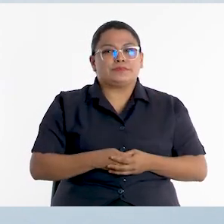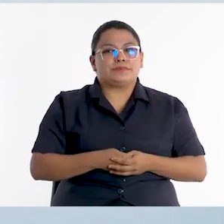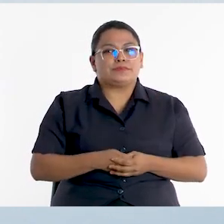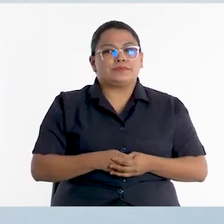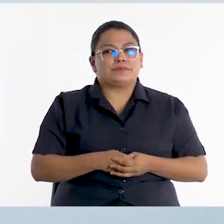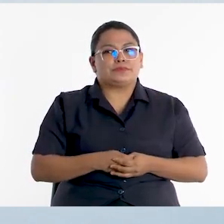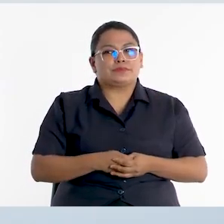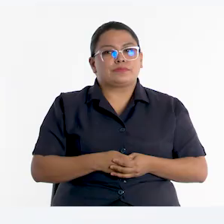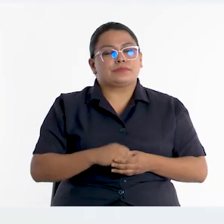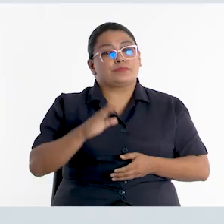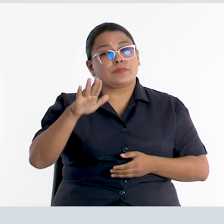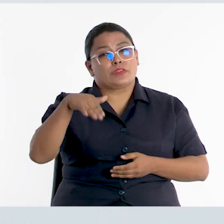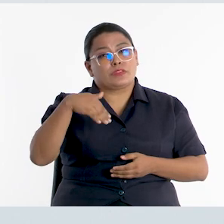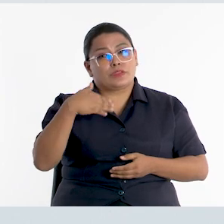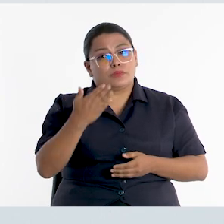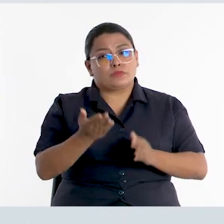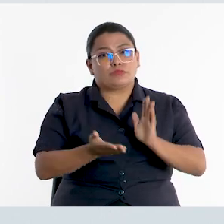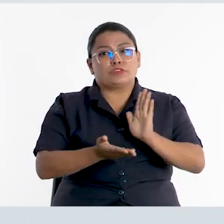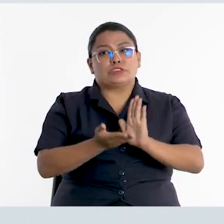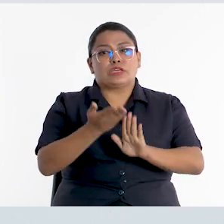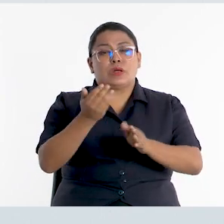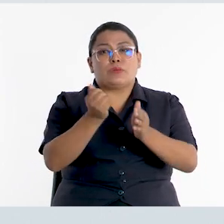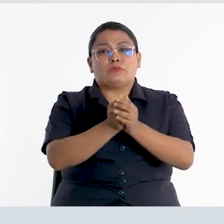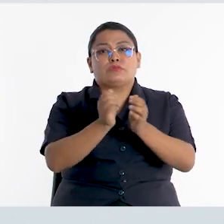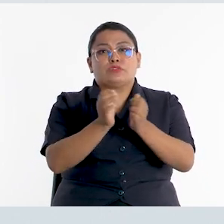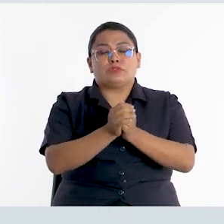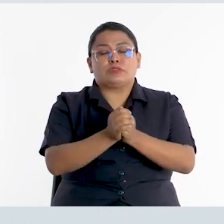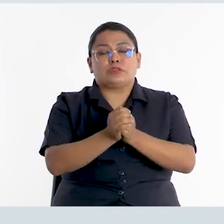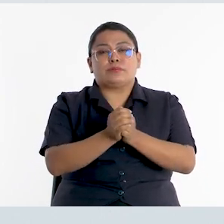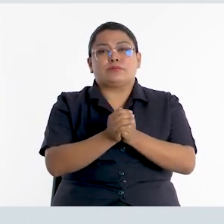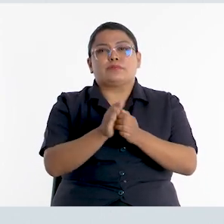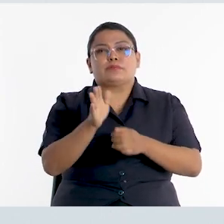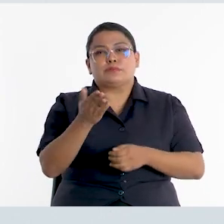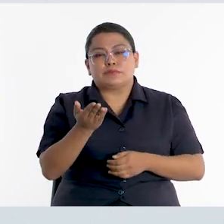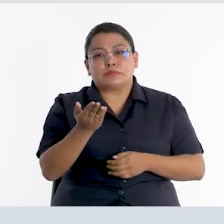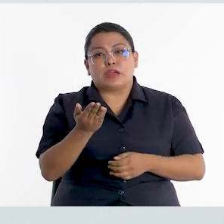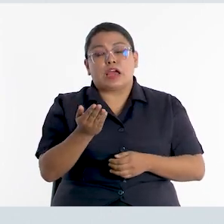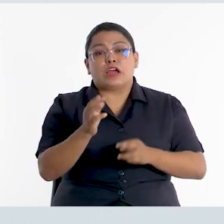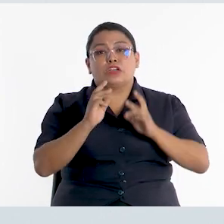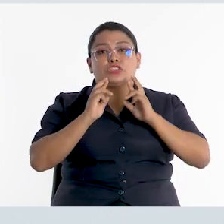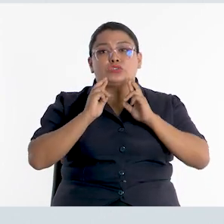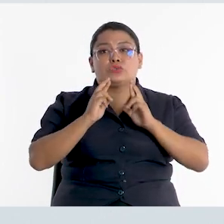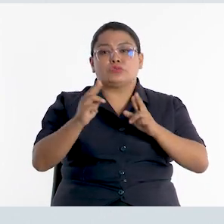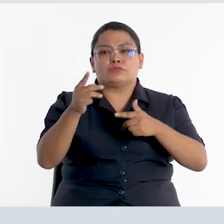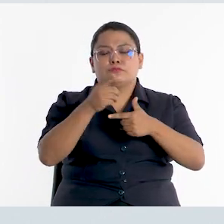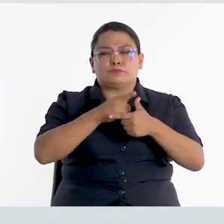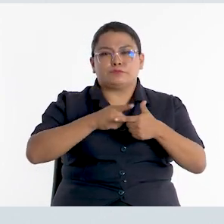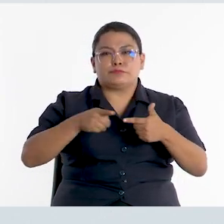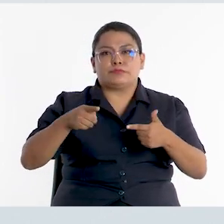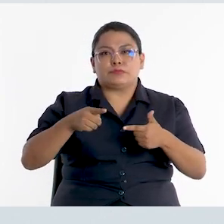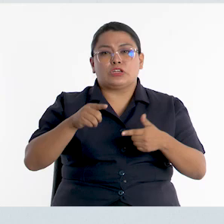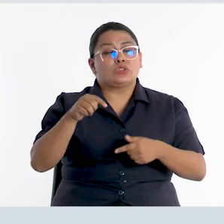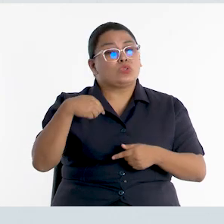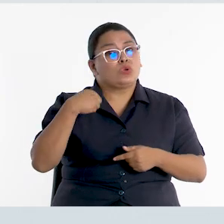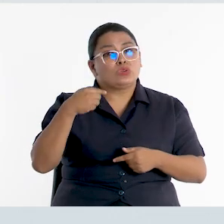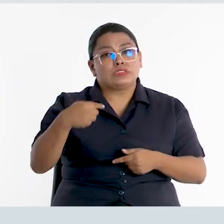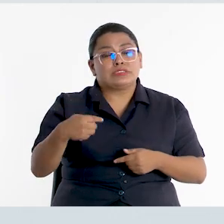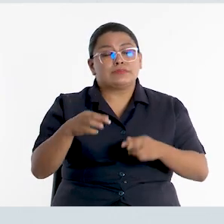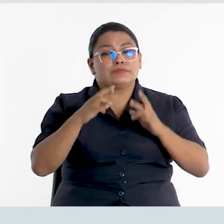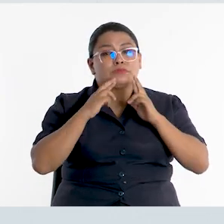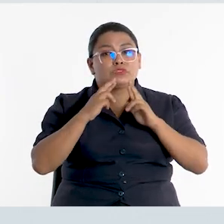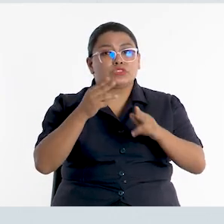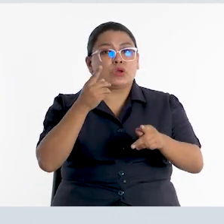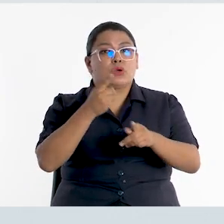división. Más adelante se desarrollan problemas en los cuales el resultado de la división